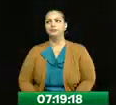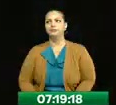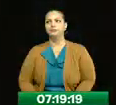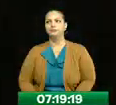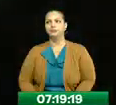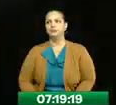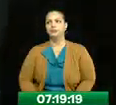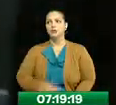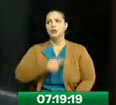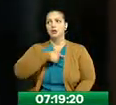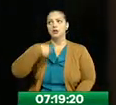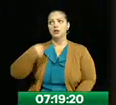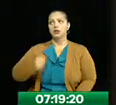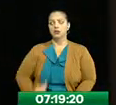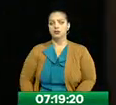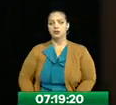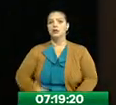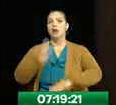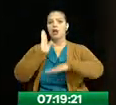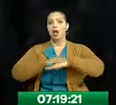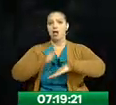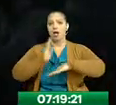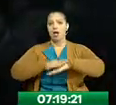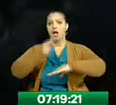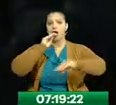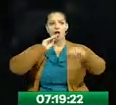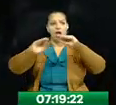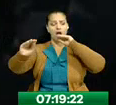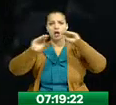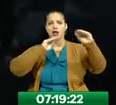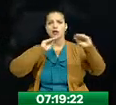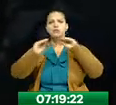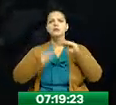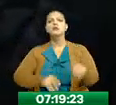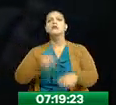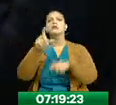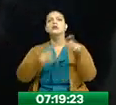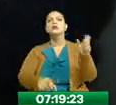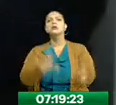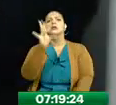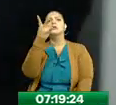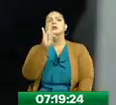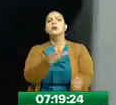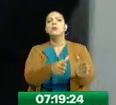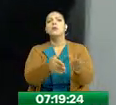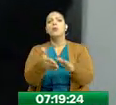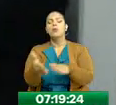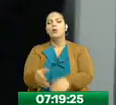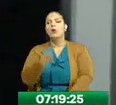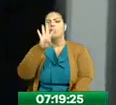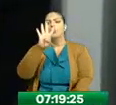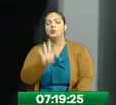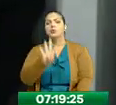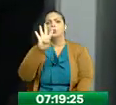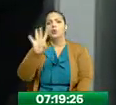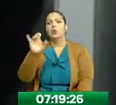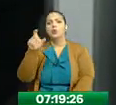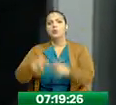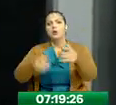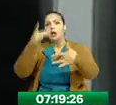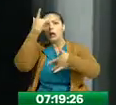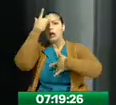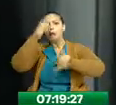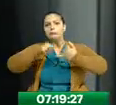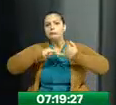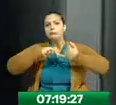En China advierten que el nuevo coronavirus, que ya ha dejado 17 muertos y 440 infectados, podría